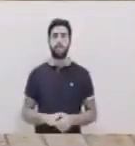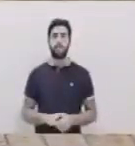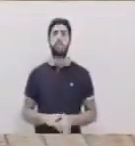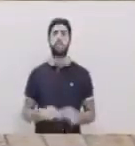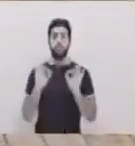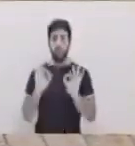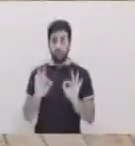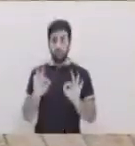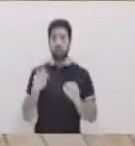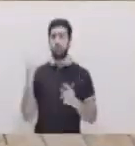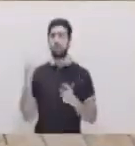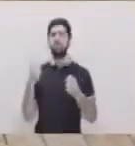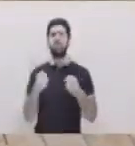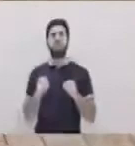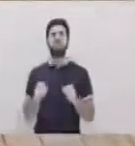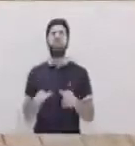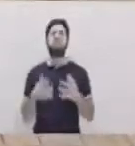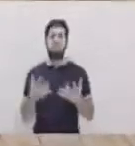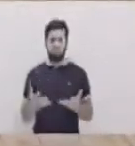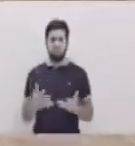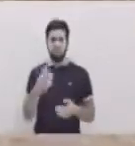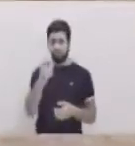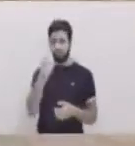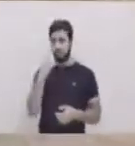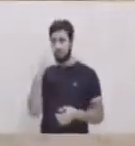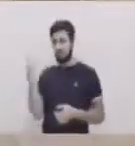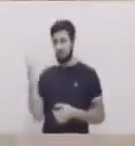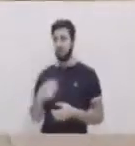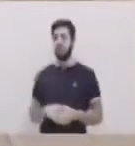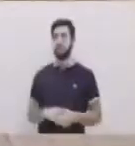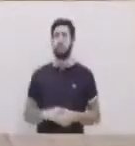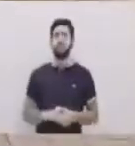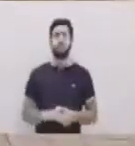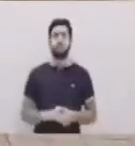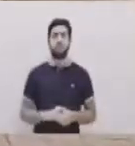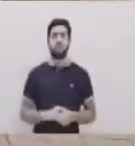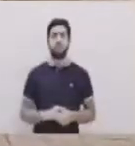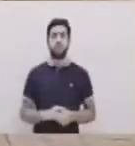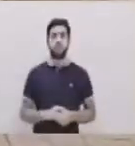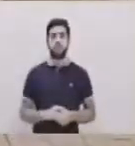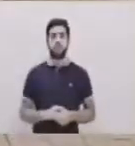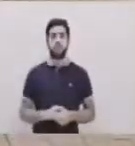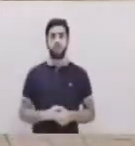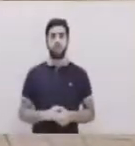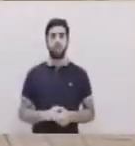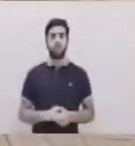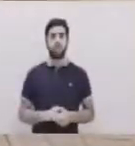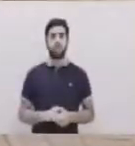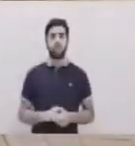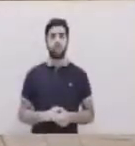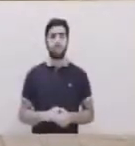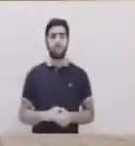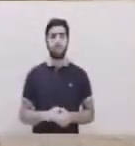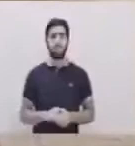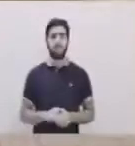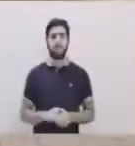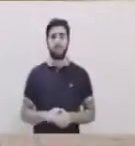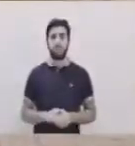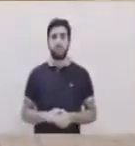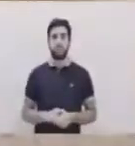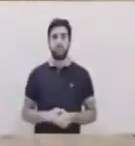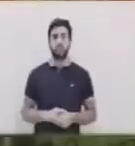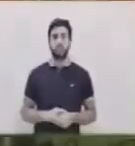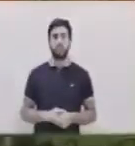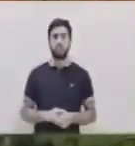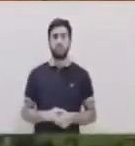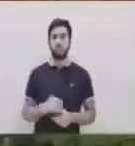vamos a realizar las fases completas del remate. Solo que ahora vamos a hacer la fase del golpeo ya